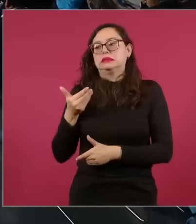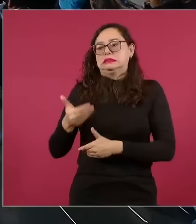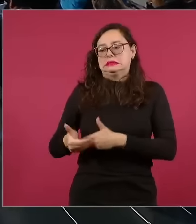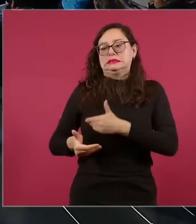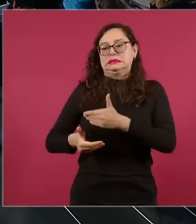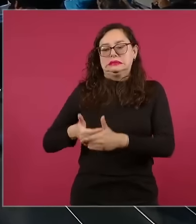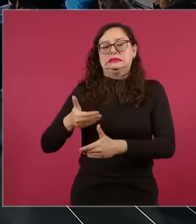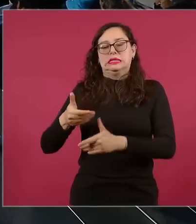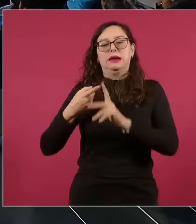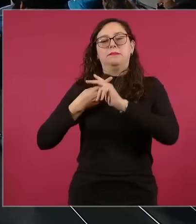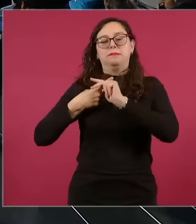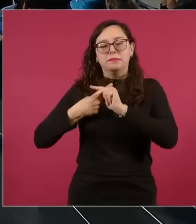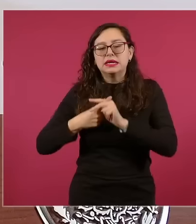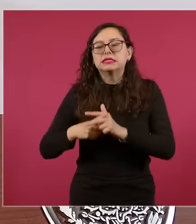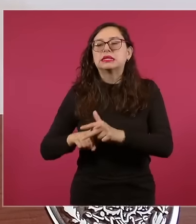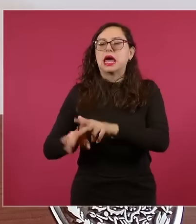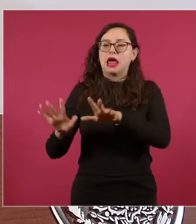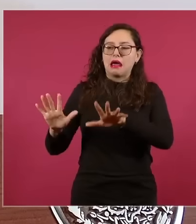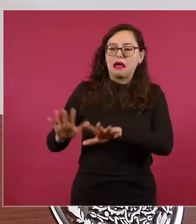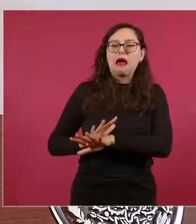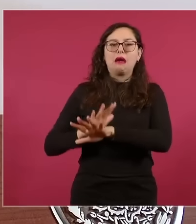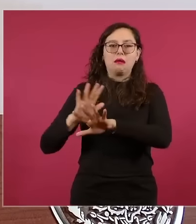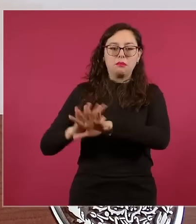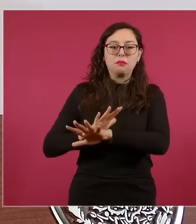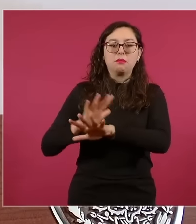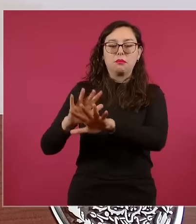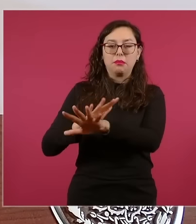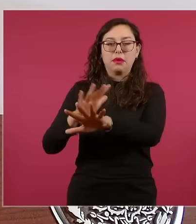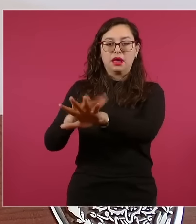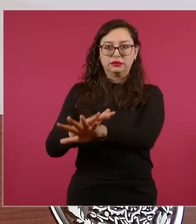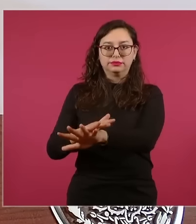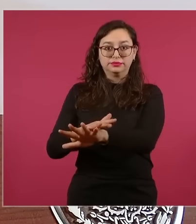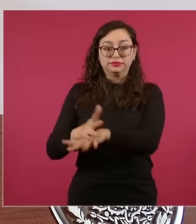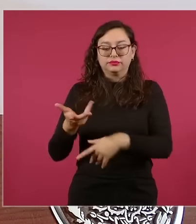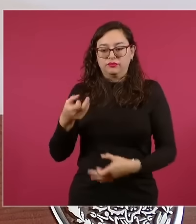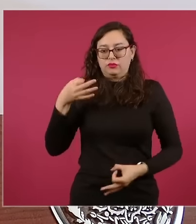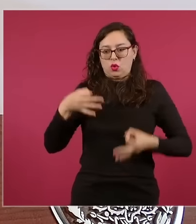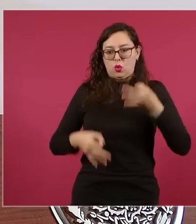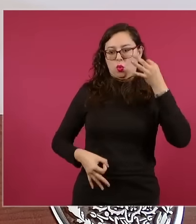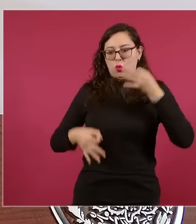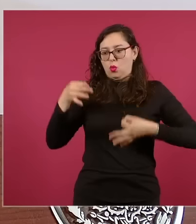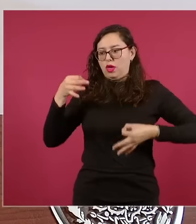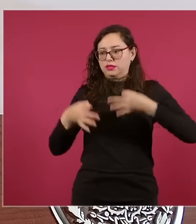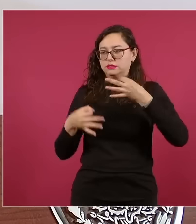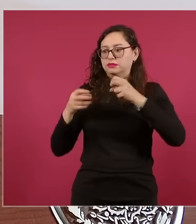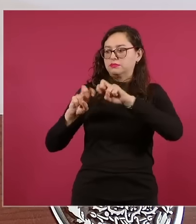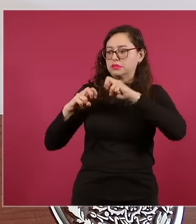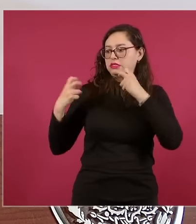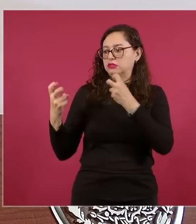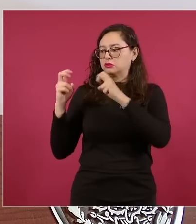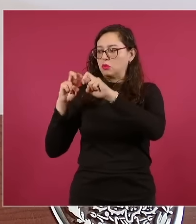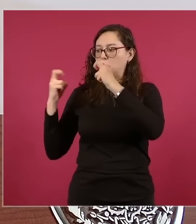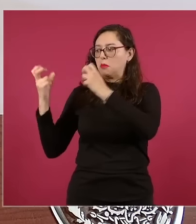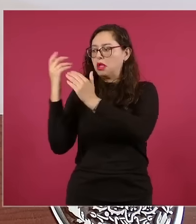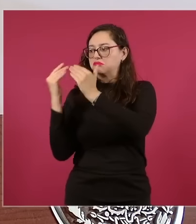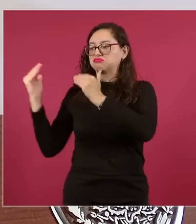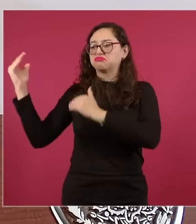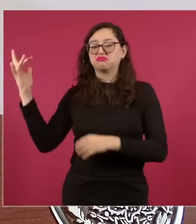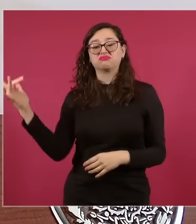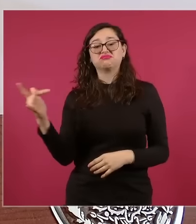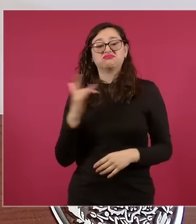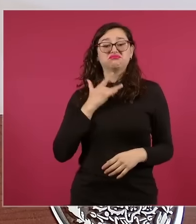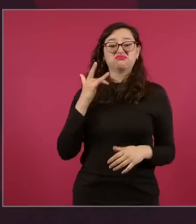ento distinto porque no se va a sentir influyente o producto de